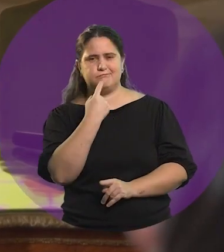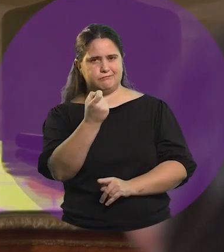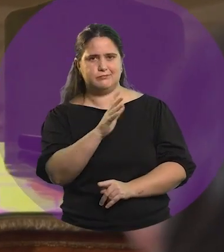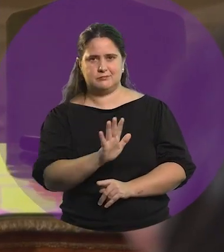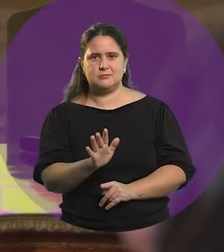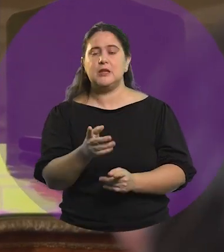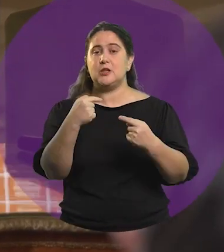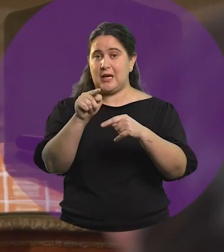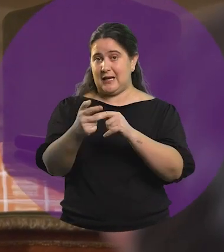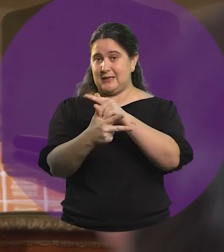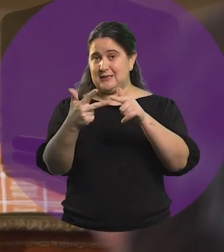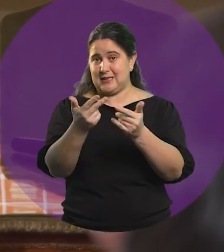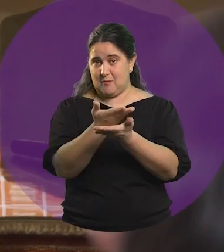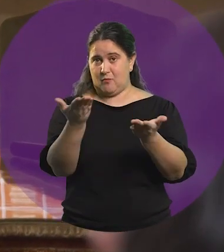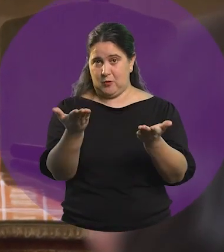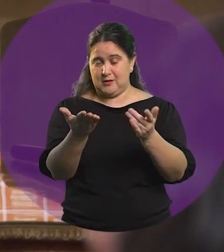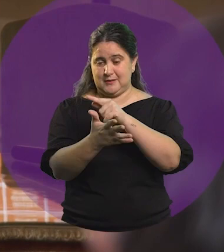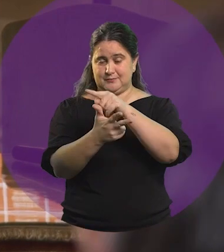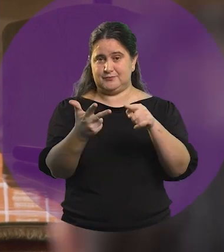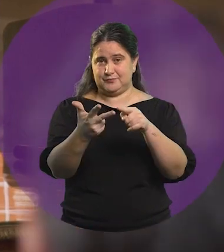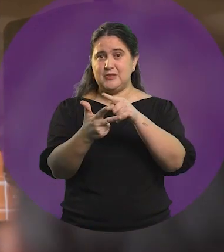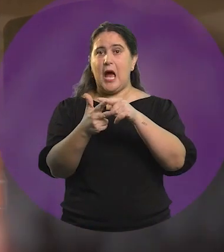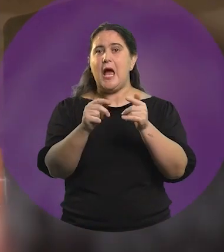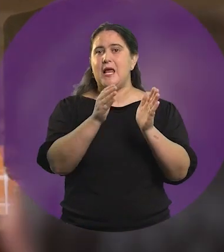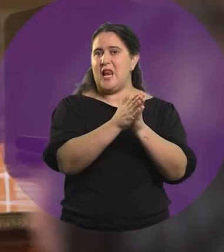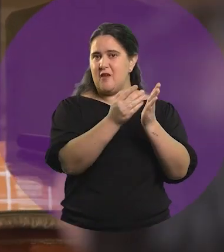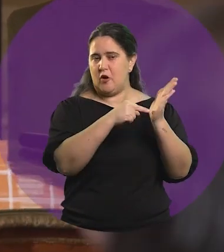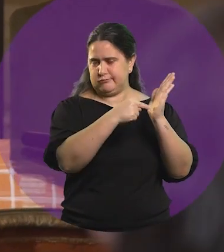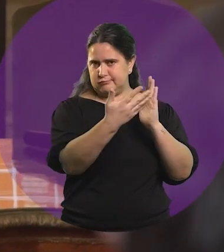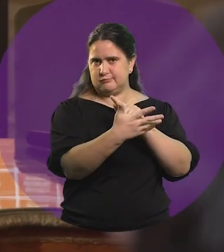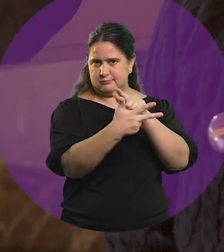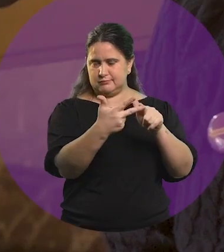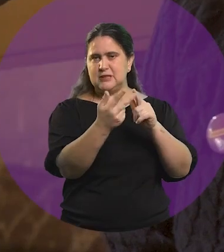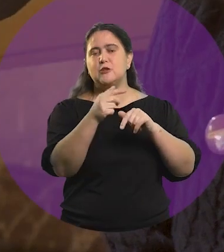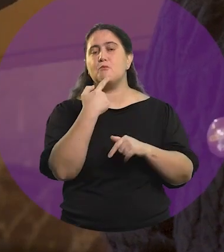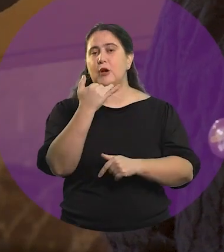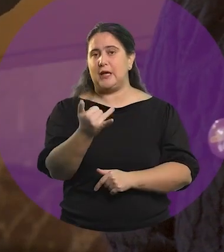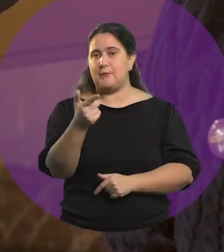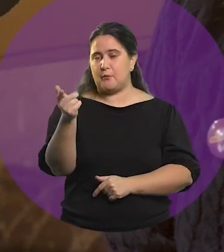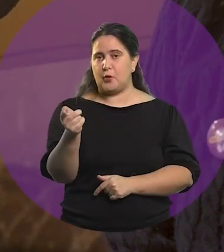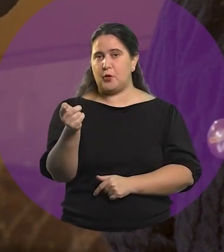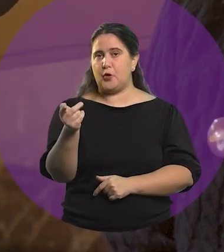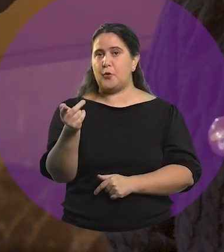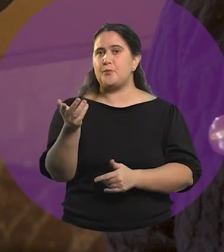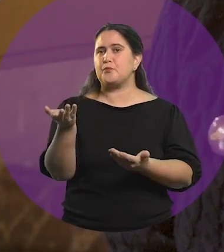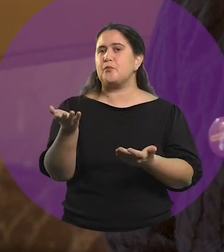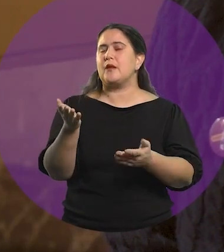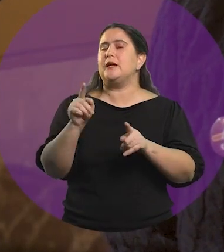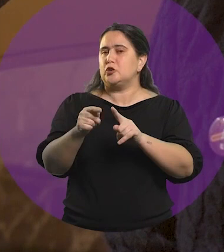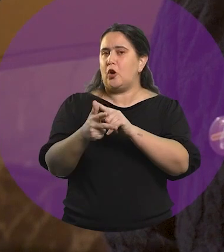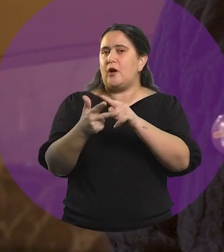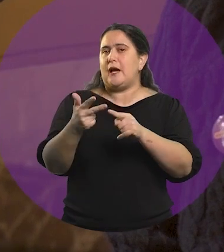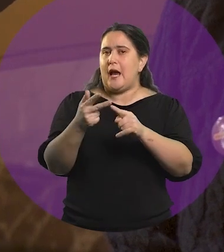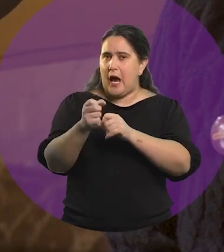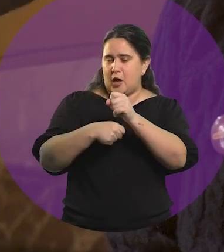acá vienen 3 herramientas que queremos mostrar, que están en el libro, y esto es un ejemplo. Esto son los